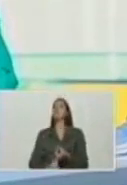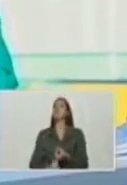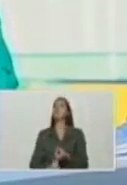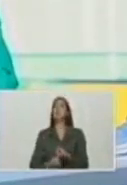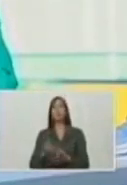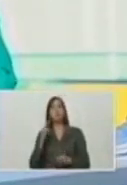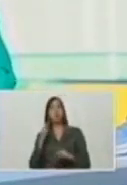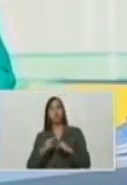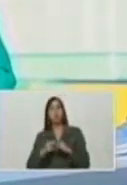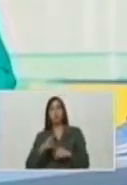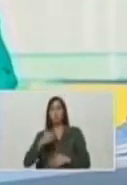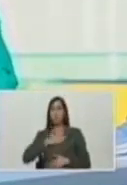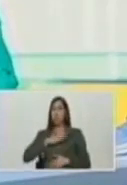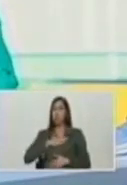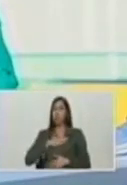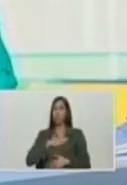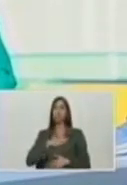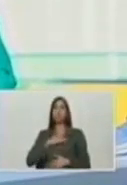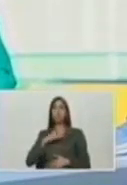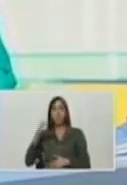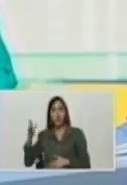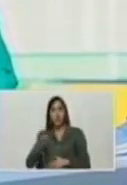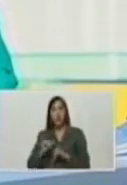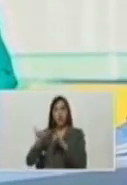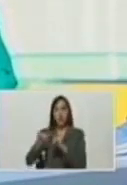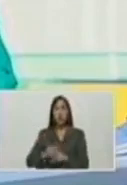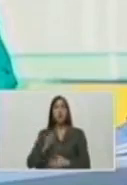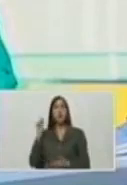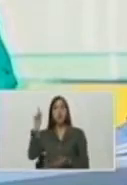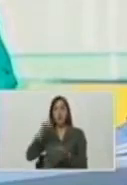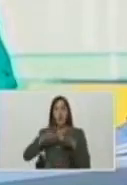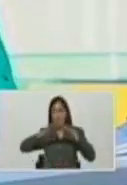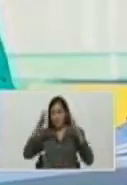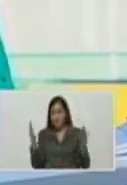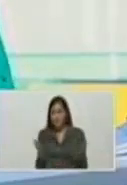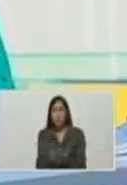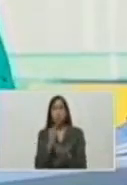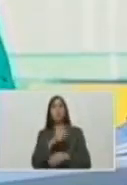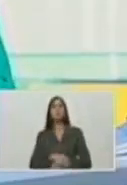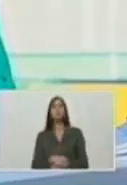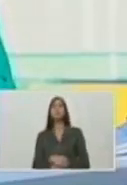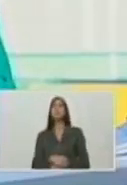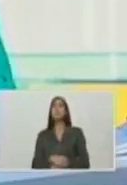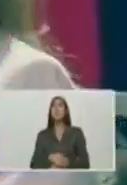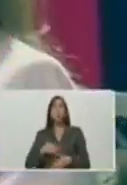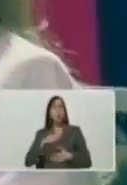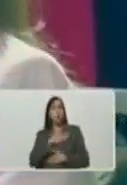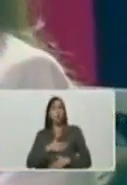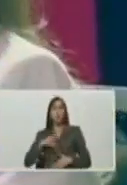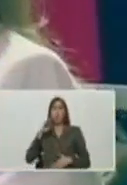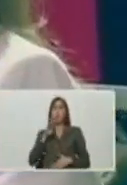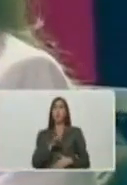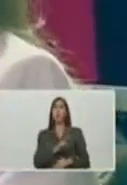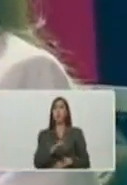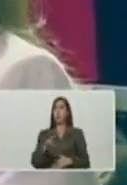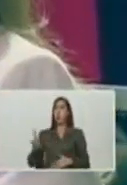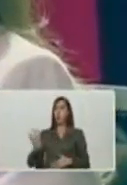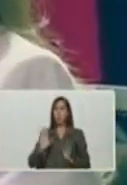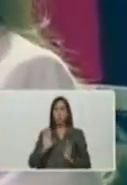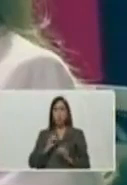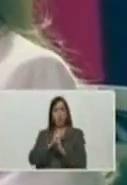Maduro, de Tinaquillo, pa'l mundo. Hemos venido a disfrutar un rato. Estas